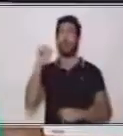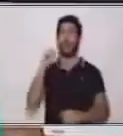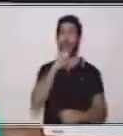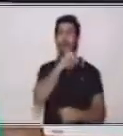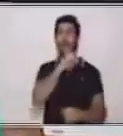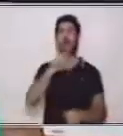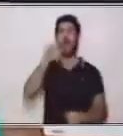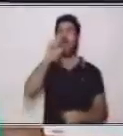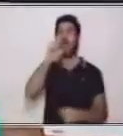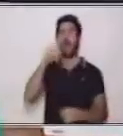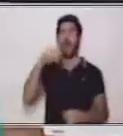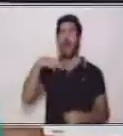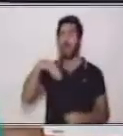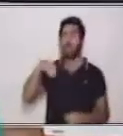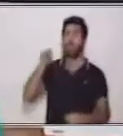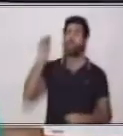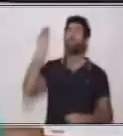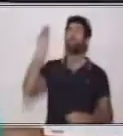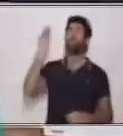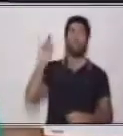así. ¡Au!